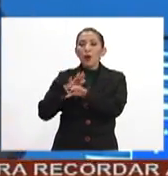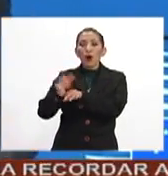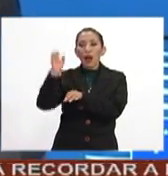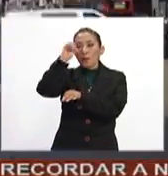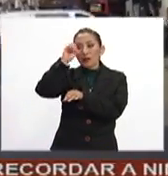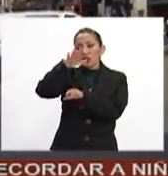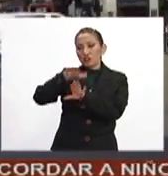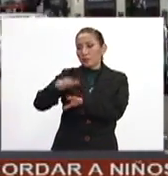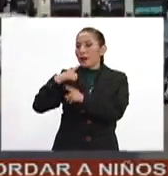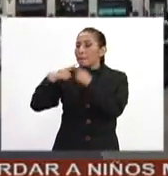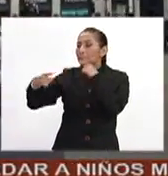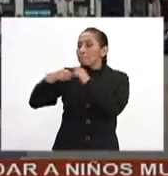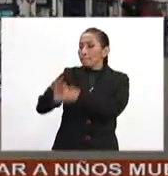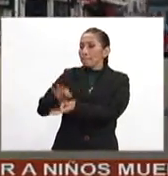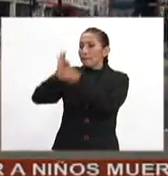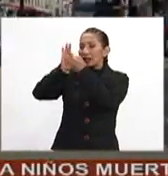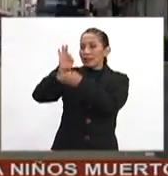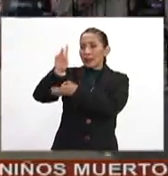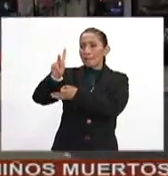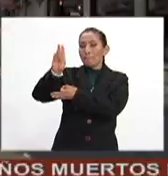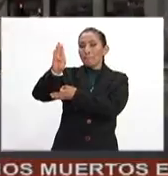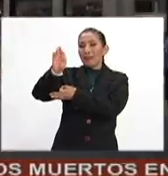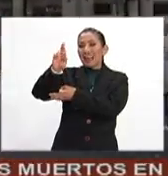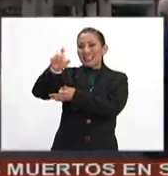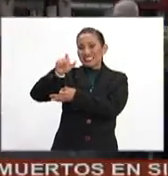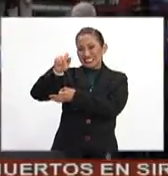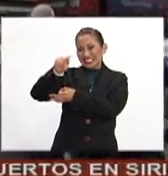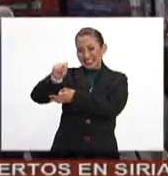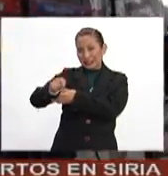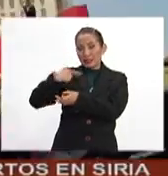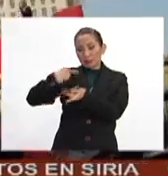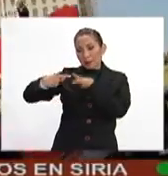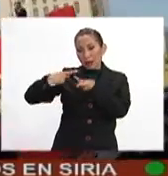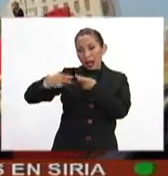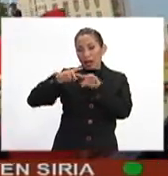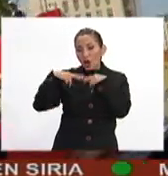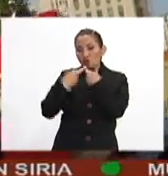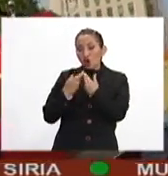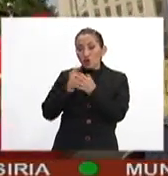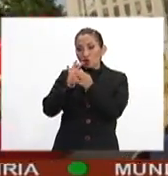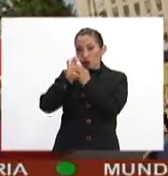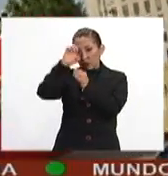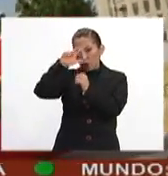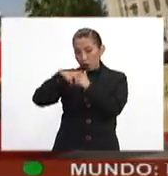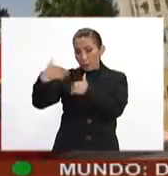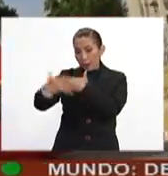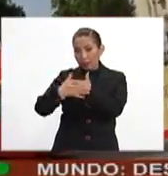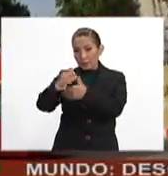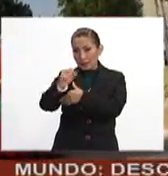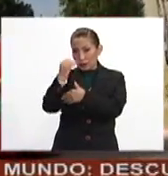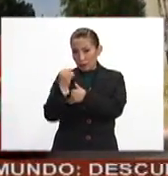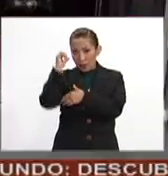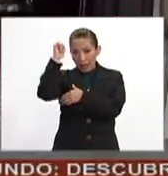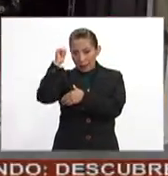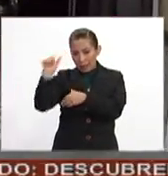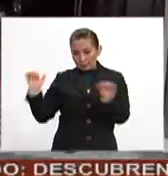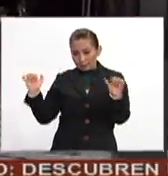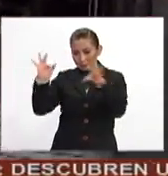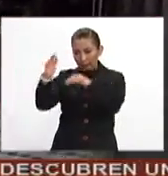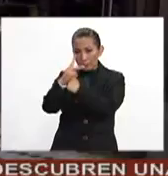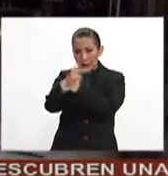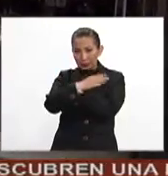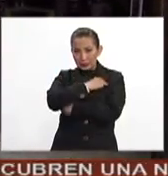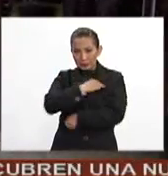en torno a las negociaciones frente al Brexit. El objetivo es preparar la cumbre de la Unión Europea del 29 de abril, donde los